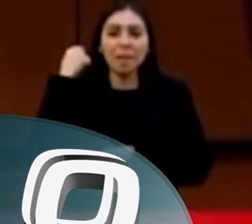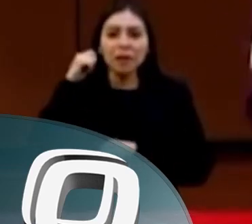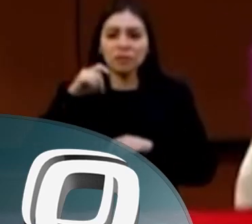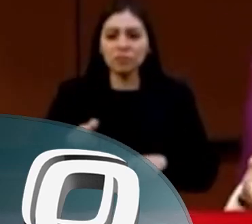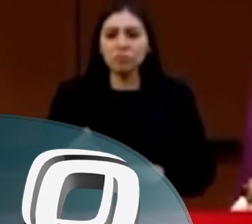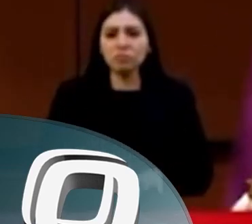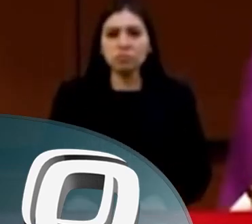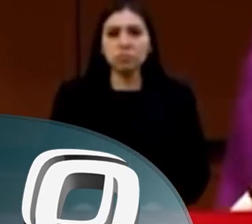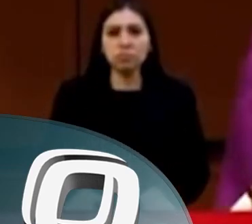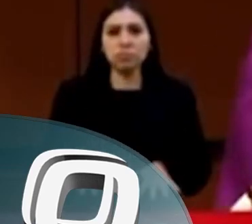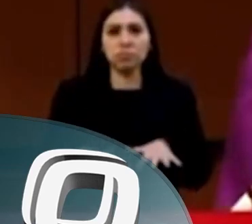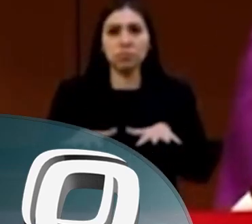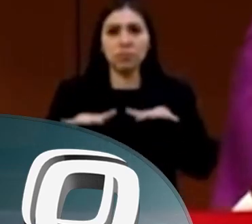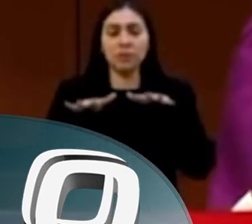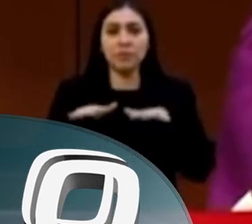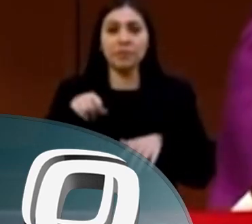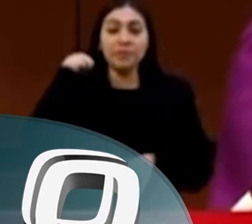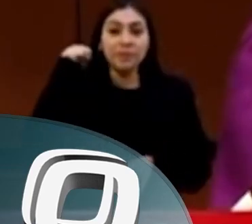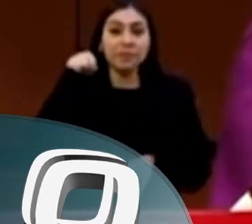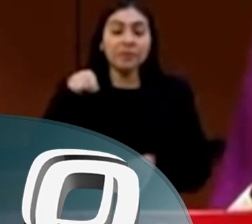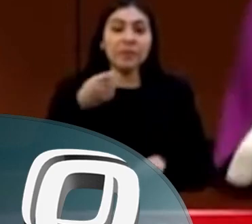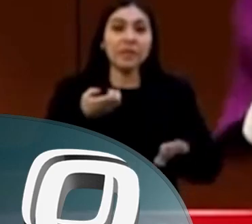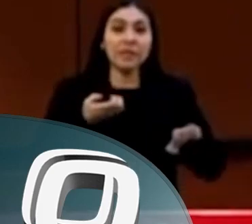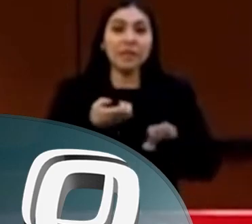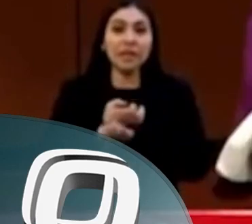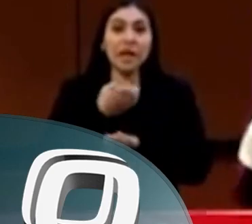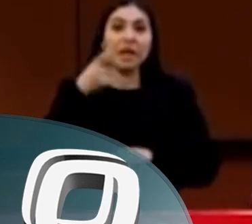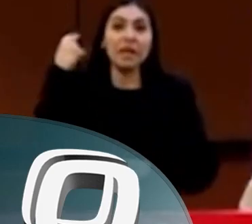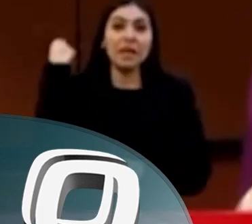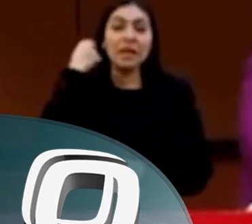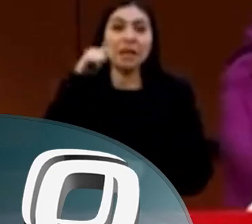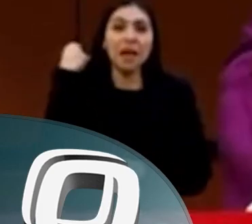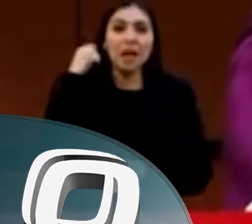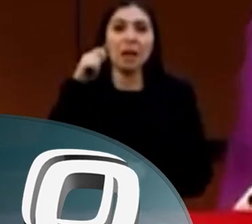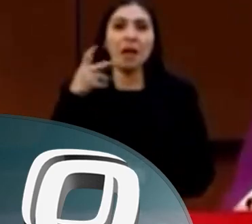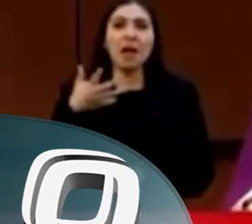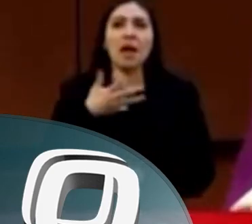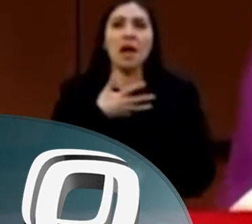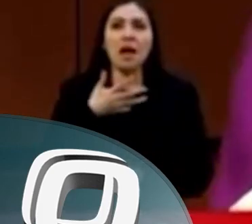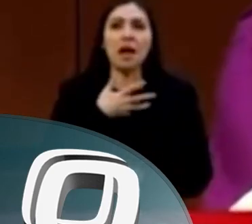Y en el estado de Tabasco hubo